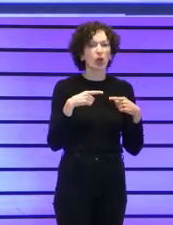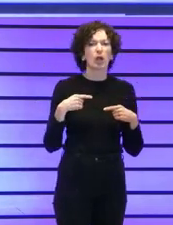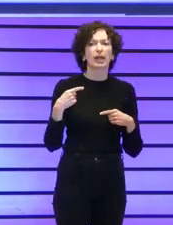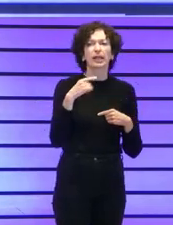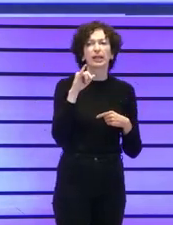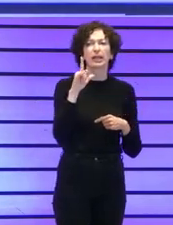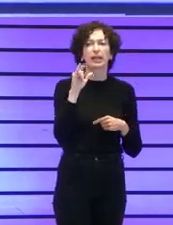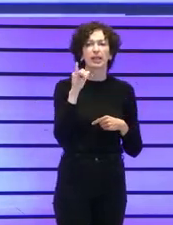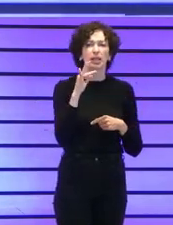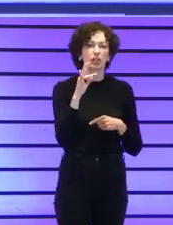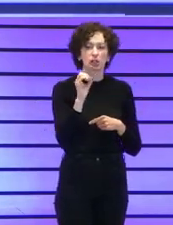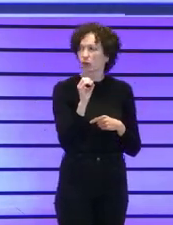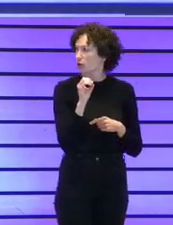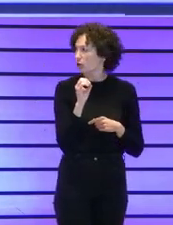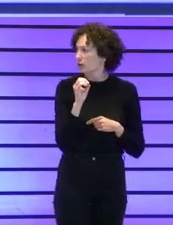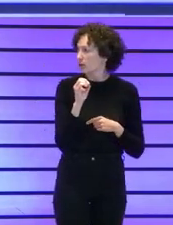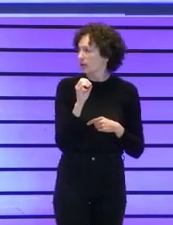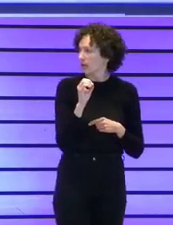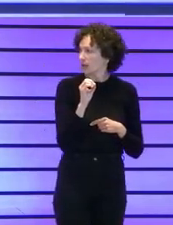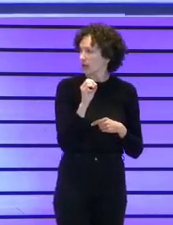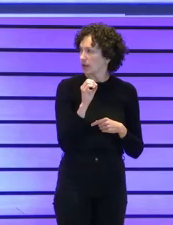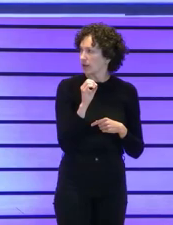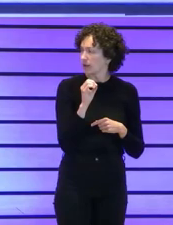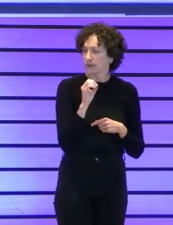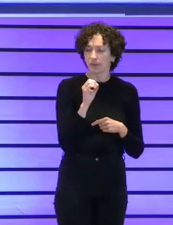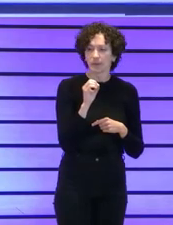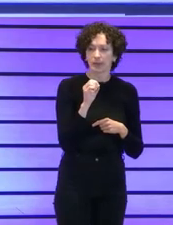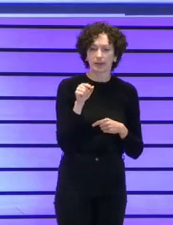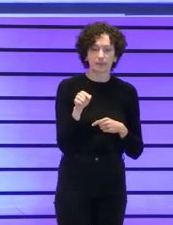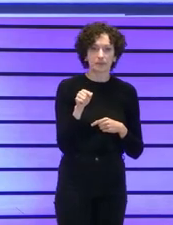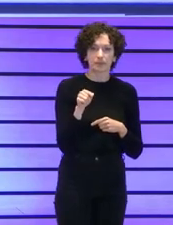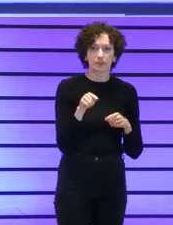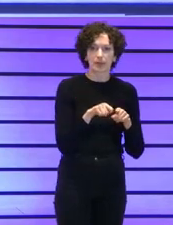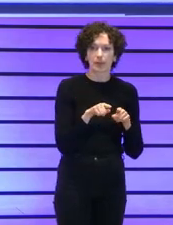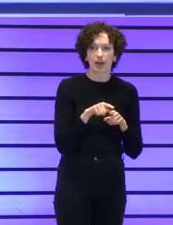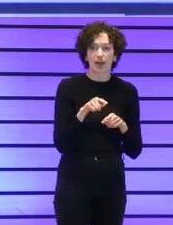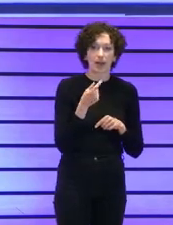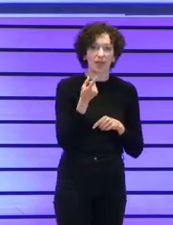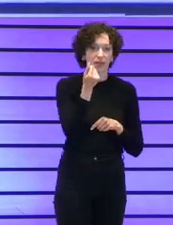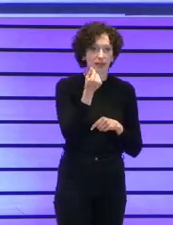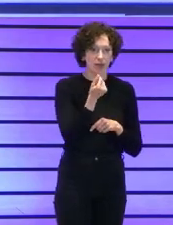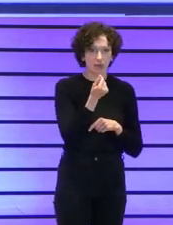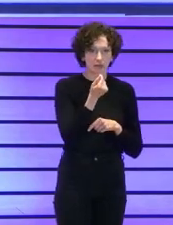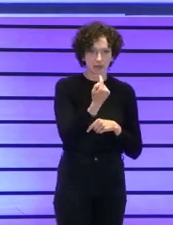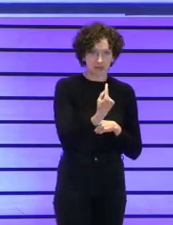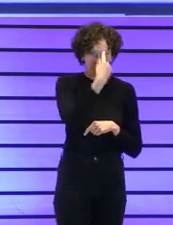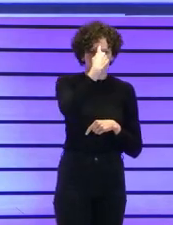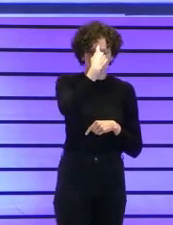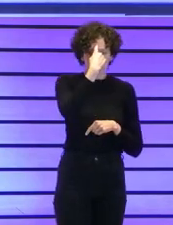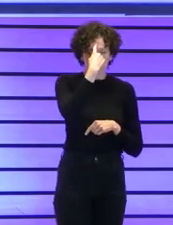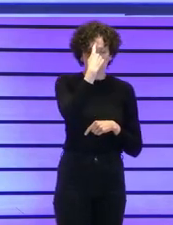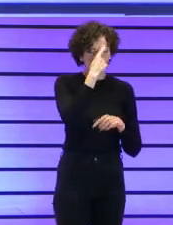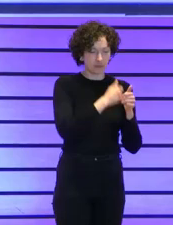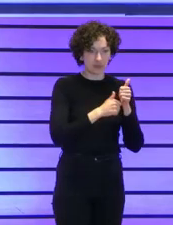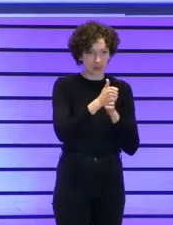llevase el pato, no el tío llevase el dólar o el euro en la frente, ¿no? Es decir,